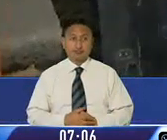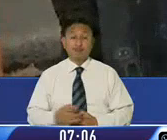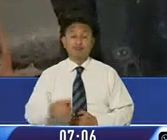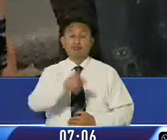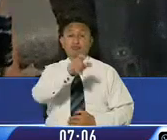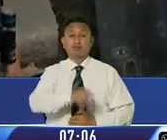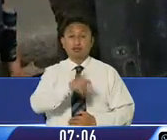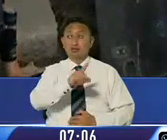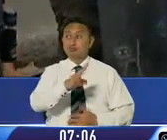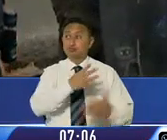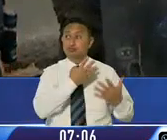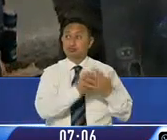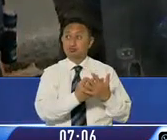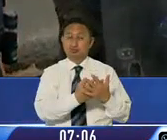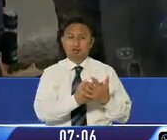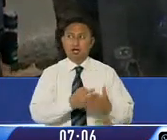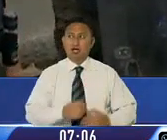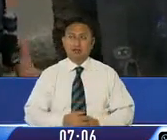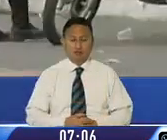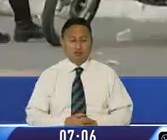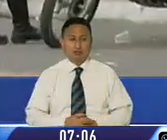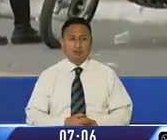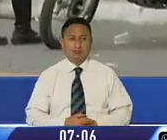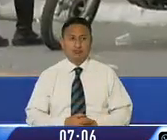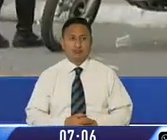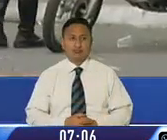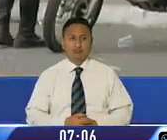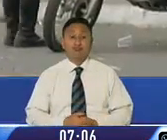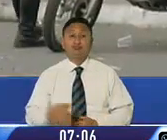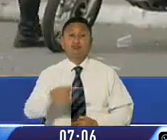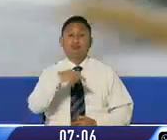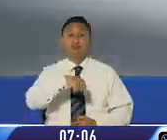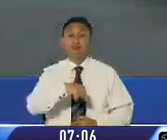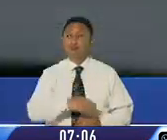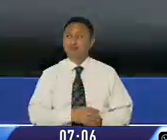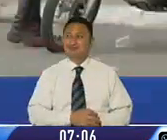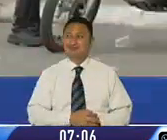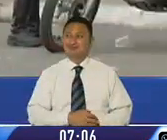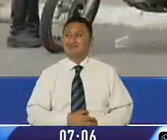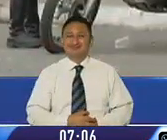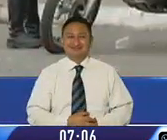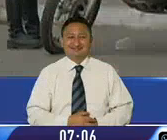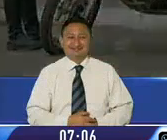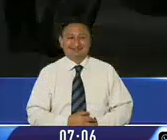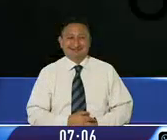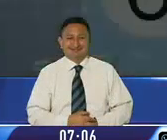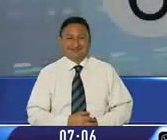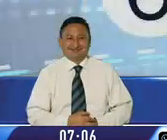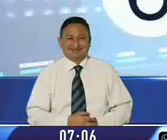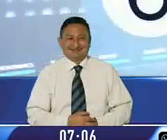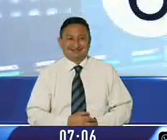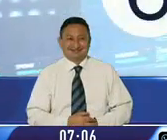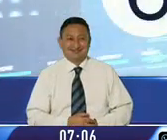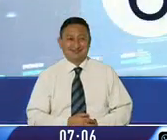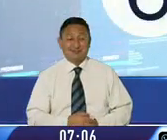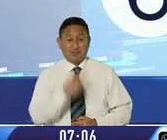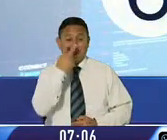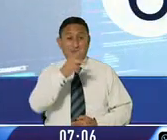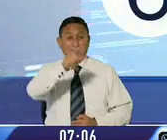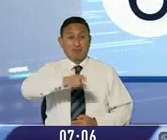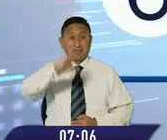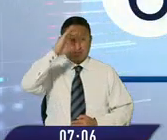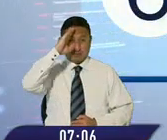personas detenidas en los disturbios, que no pasó a mayores, pues en algunos cantones de la provincia se divisaban gran cantidad de